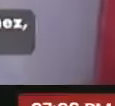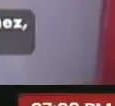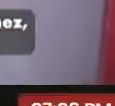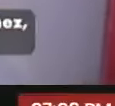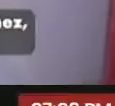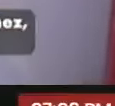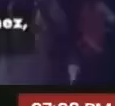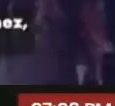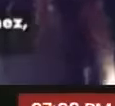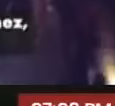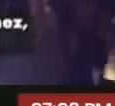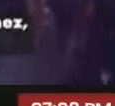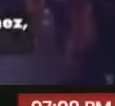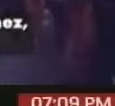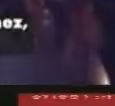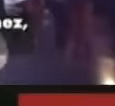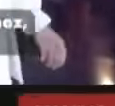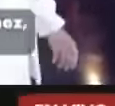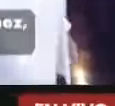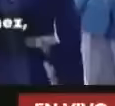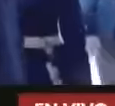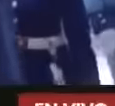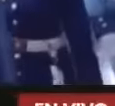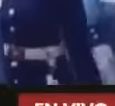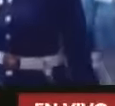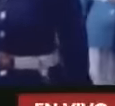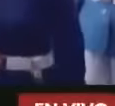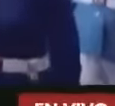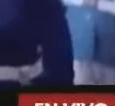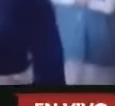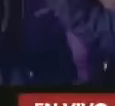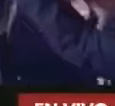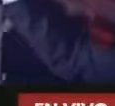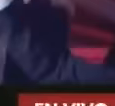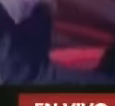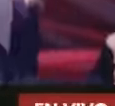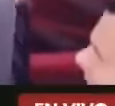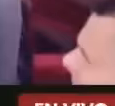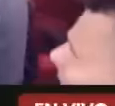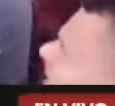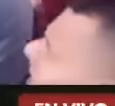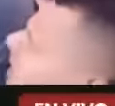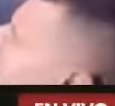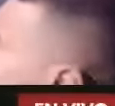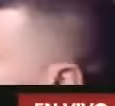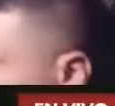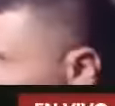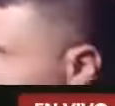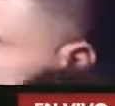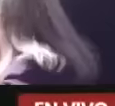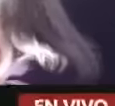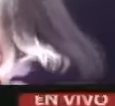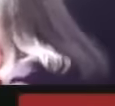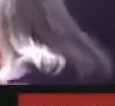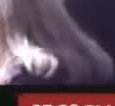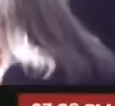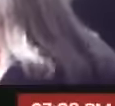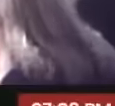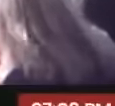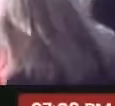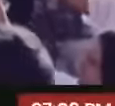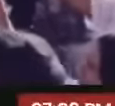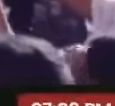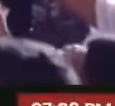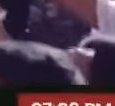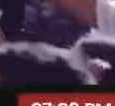Eulalia Ramos Sánchez, Eulalia Burós. Llegan a reforzar nuestra lucha, vienen a reforzar la